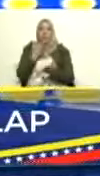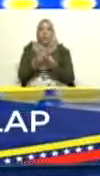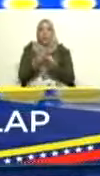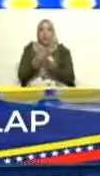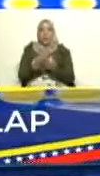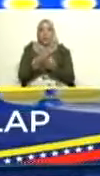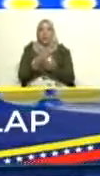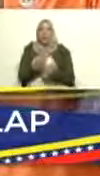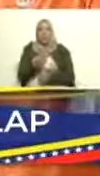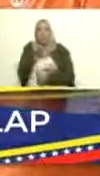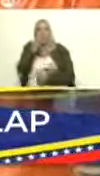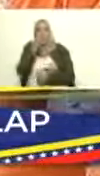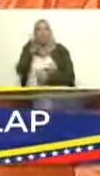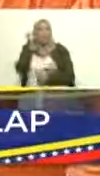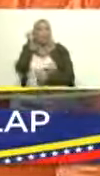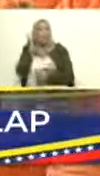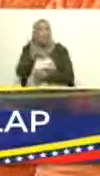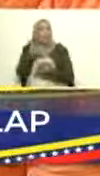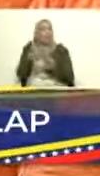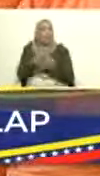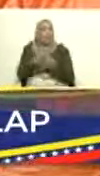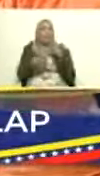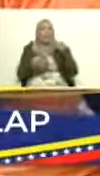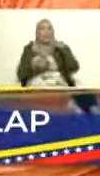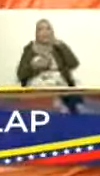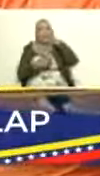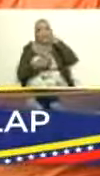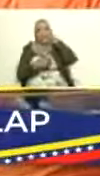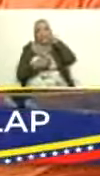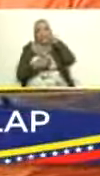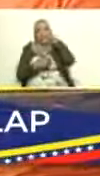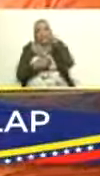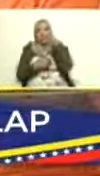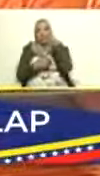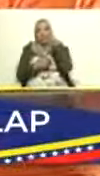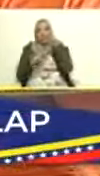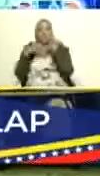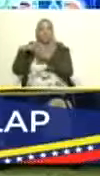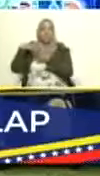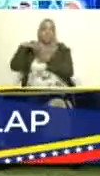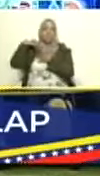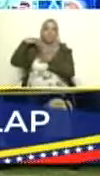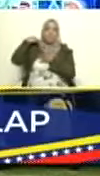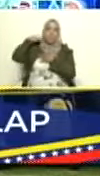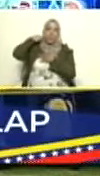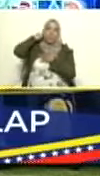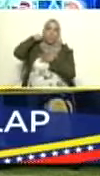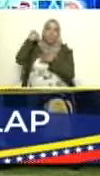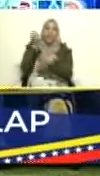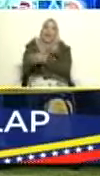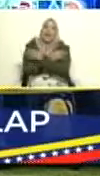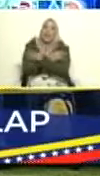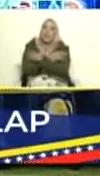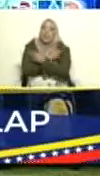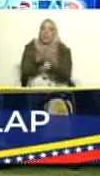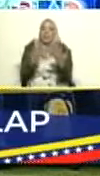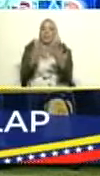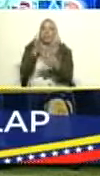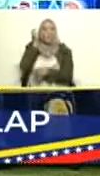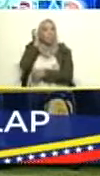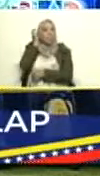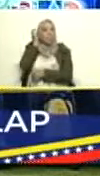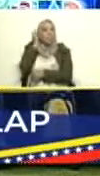Milady, Jennifer, Francis, Noelis, Liliana, gracias. Un abrazo, vengan para acá para darles un abrazo a las 7, vengan para acá.